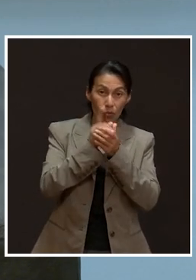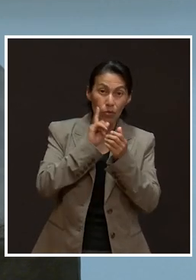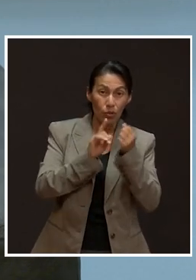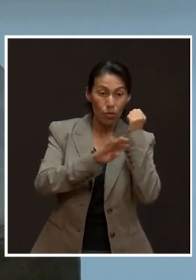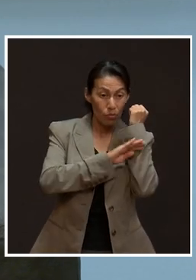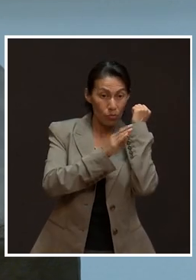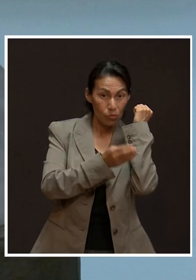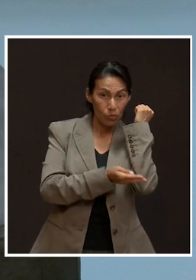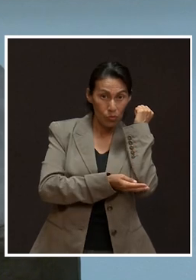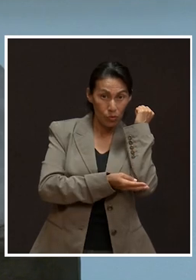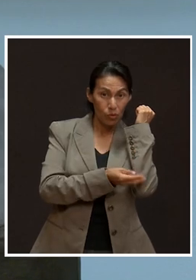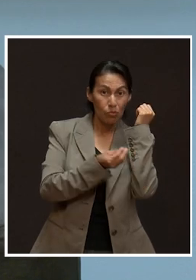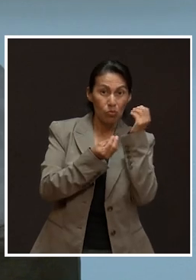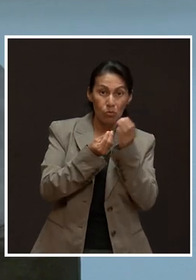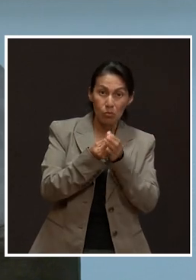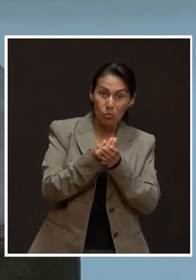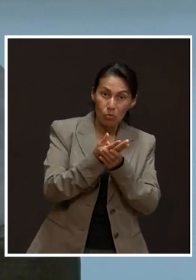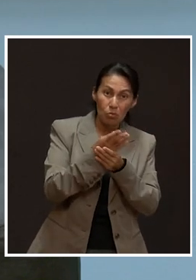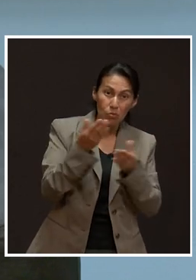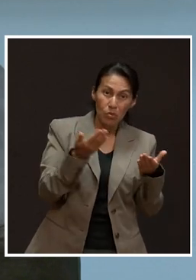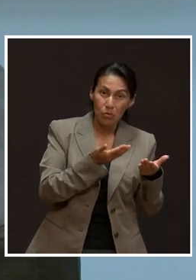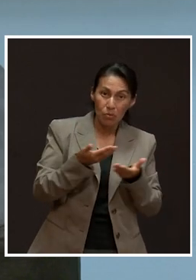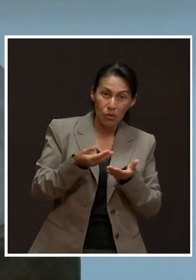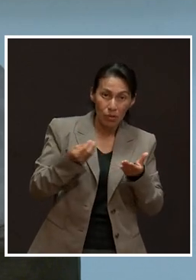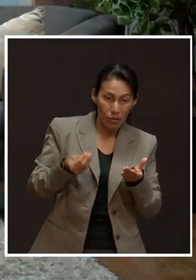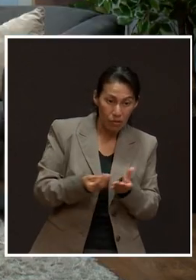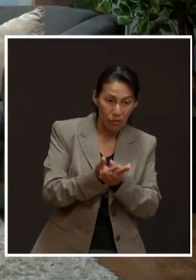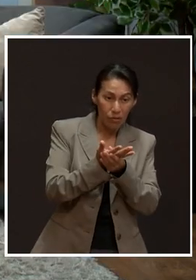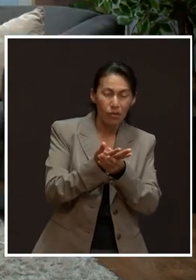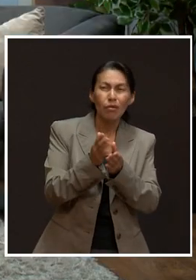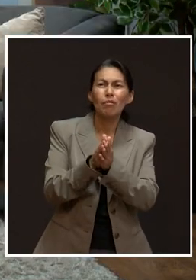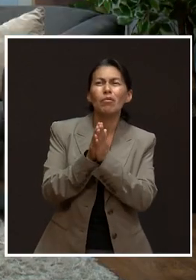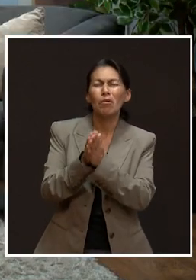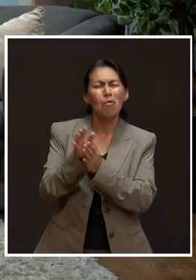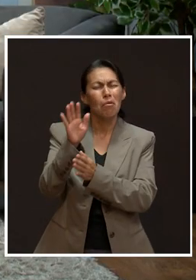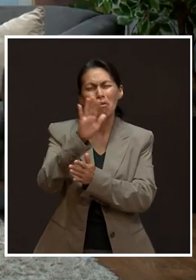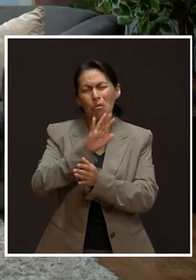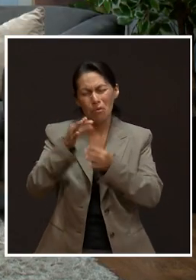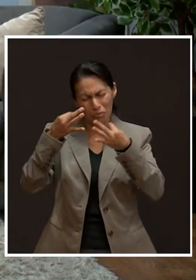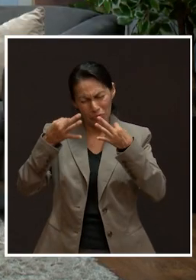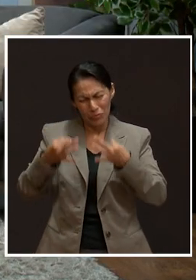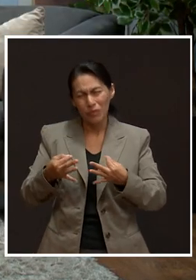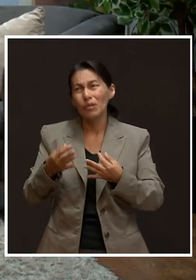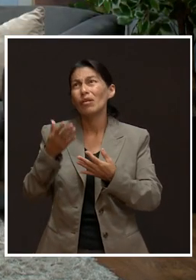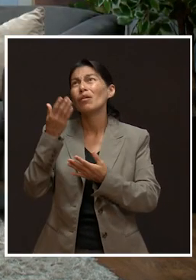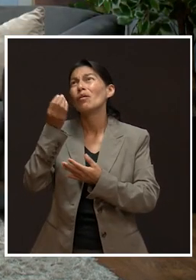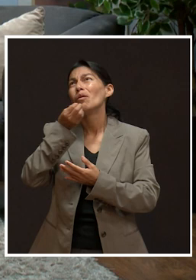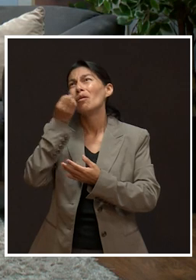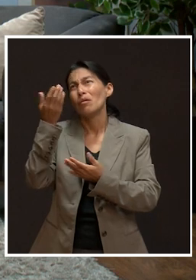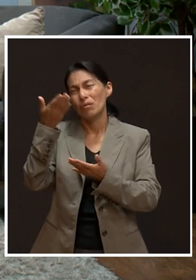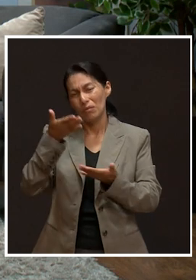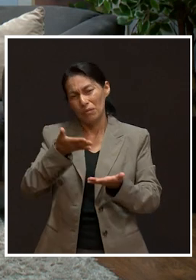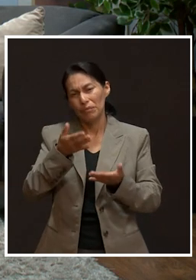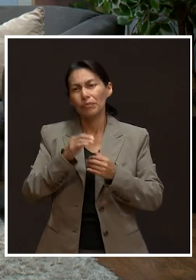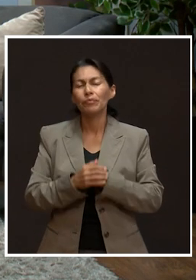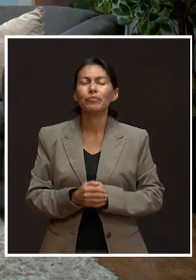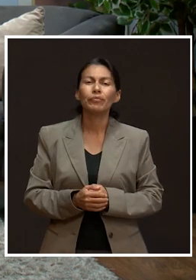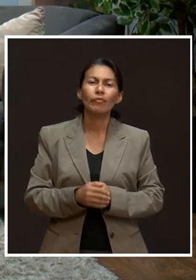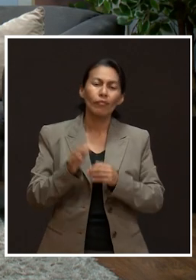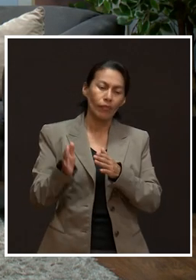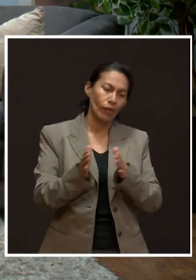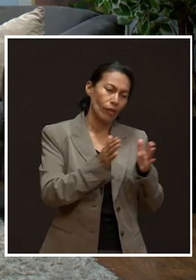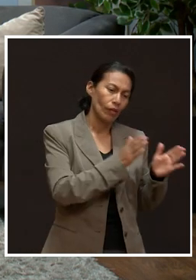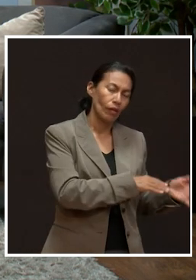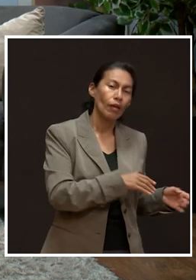hija. Vamos a estar orando, Humberto. Que Dios pueda traer con bien a tu hija. Yolanda